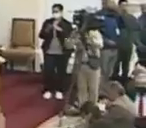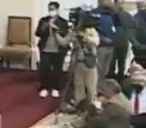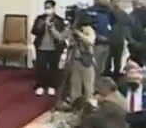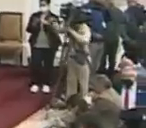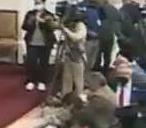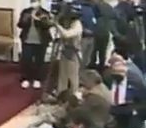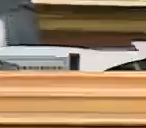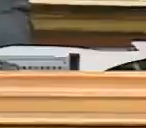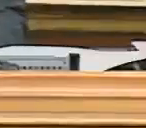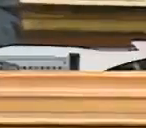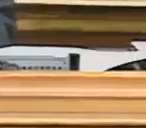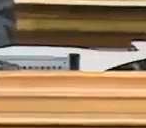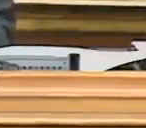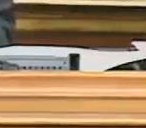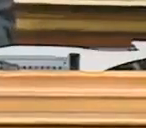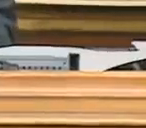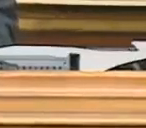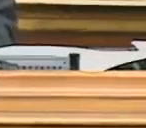Ciudadana